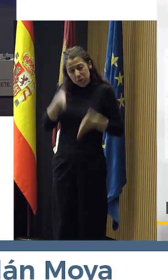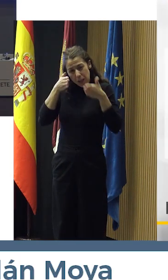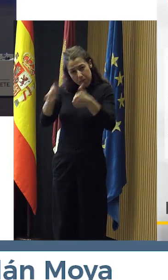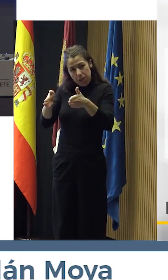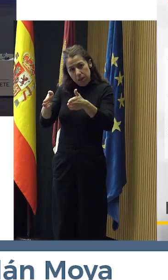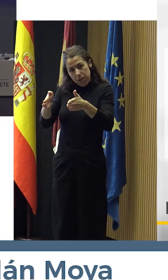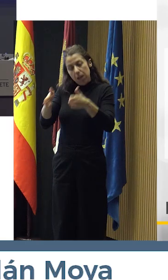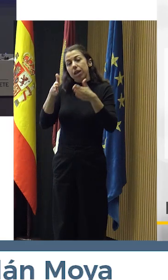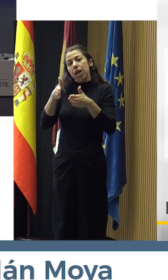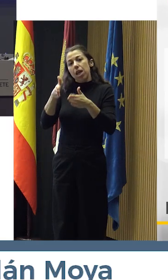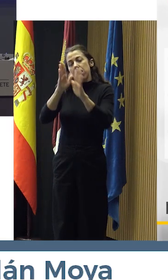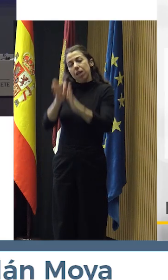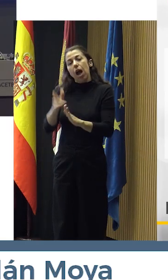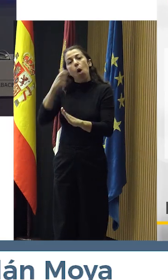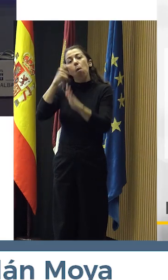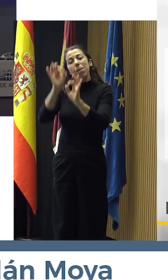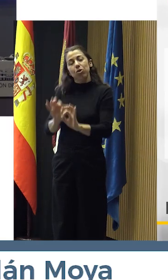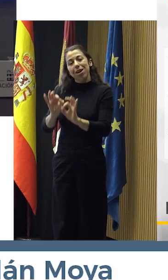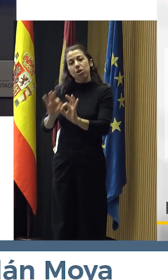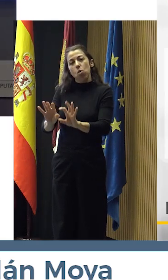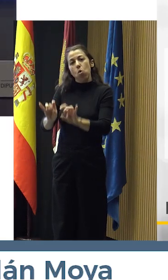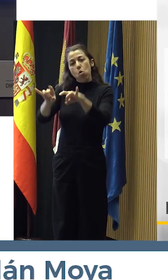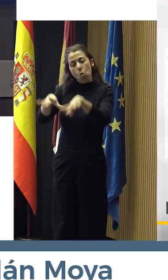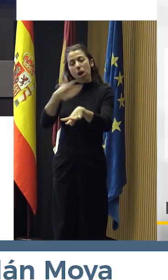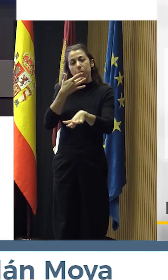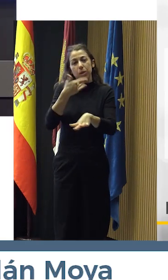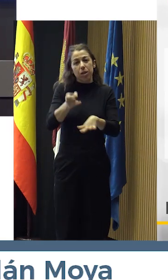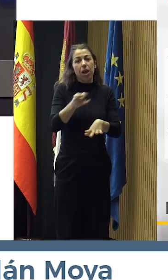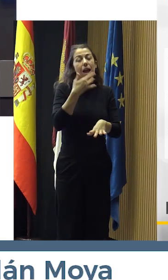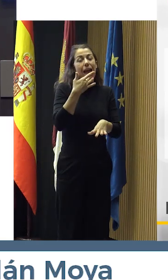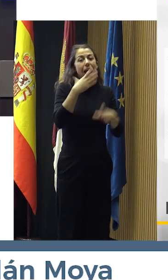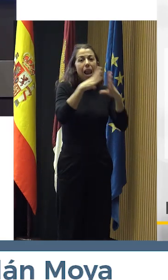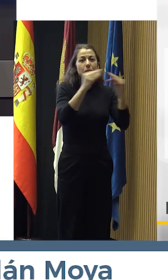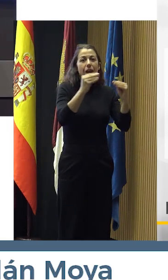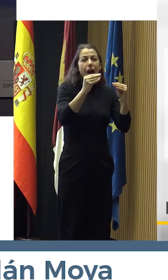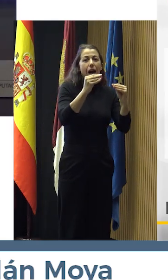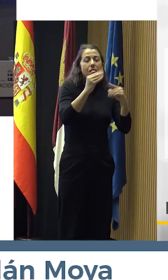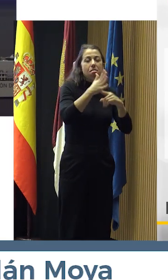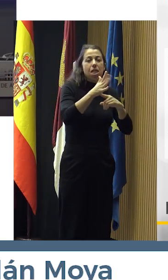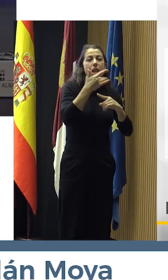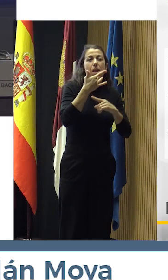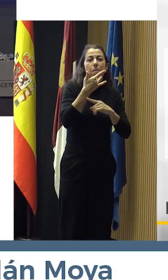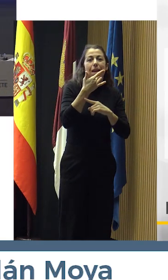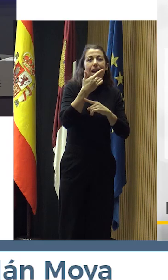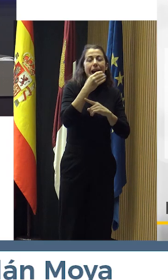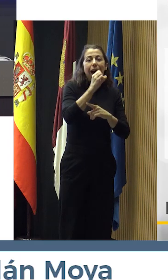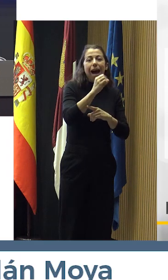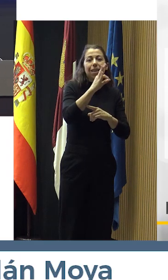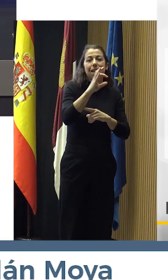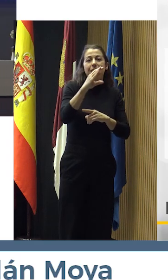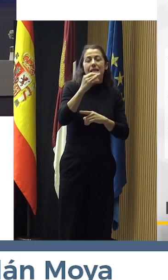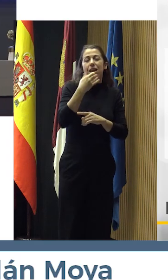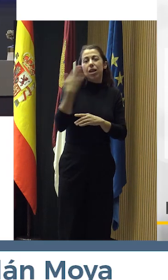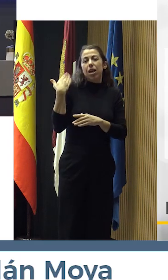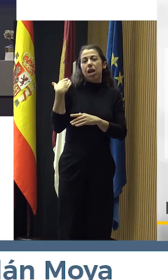tal. Y de esto es de lo que nace la cátedra AECC-UCLM. Esta cátedra surgió